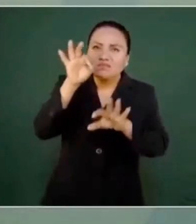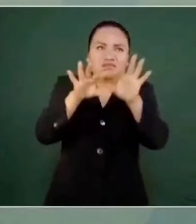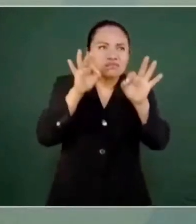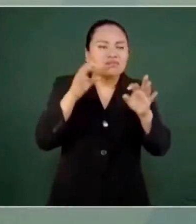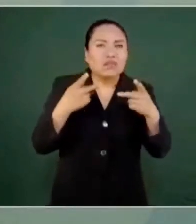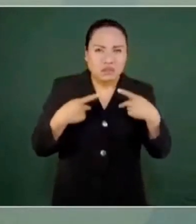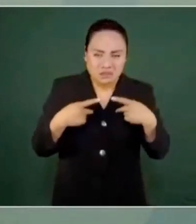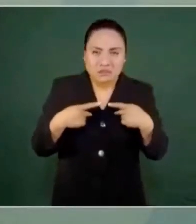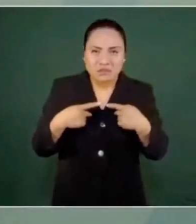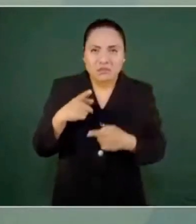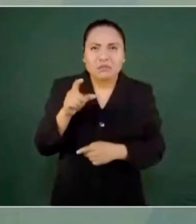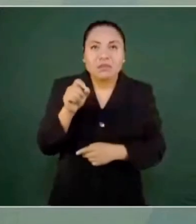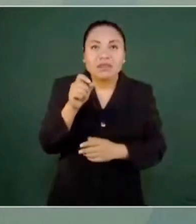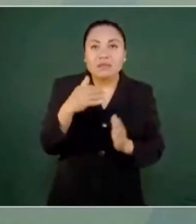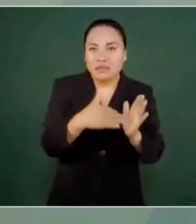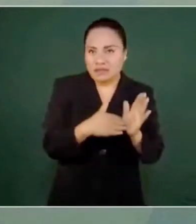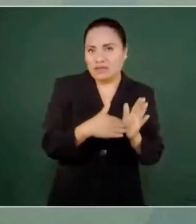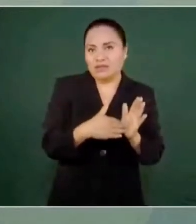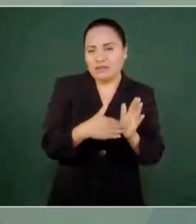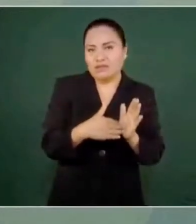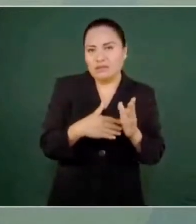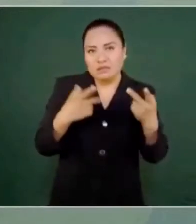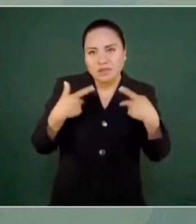de 20,000.